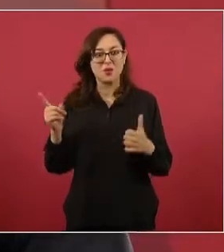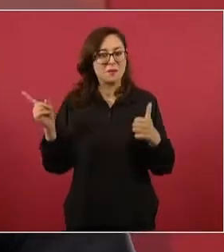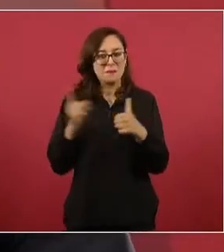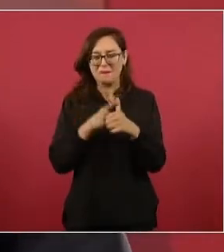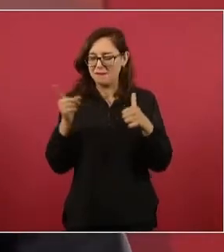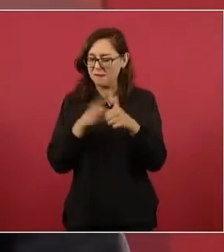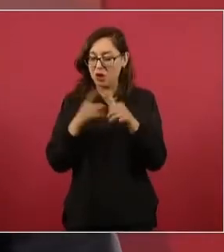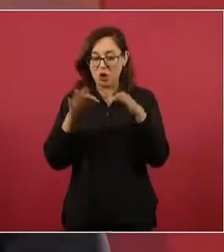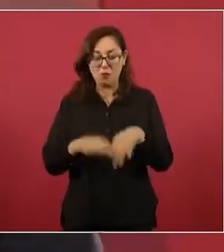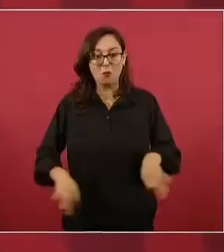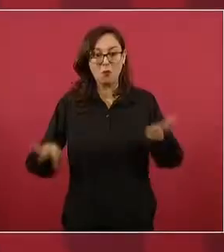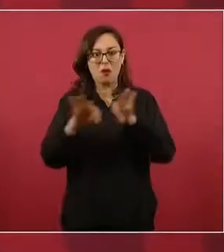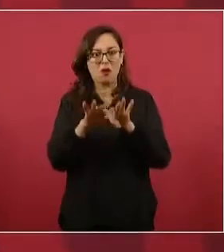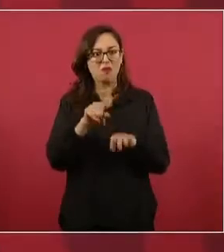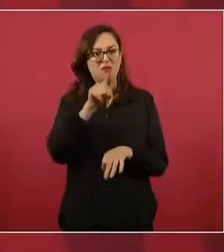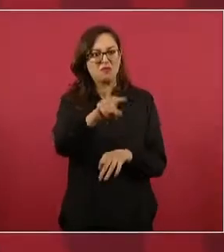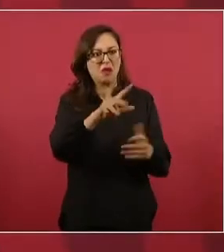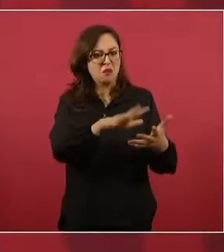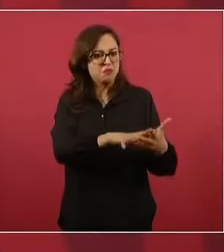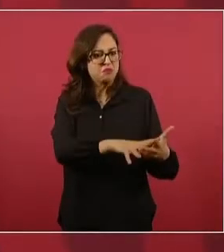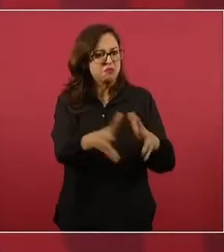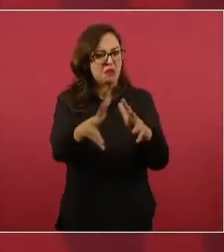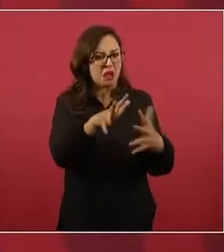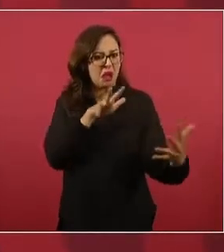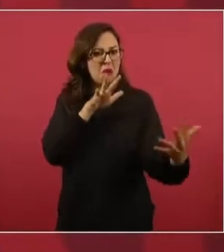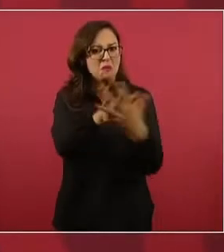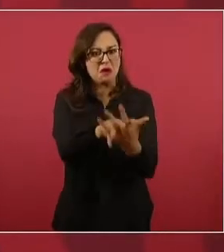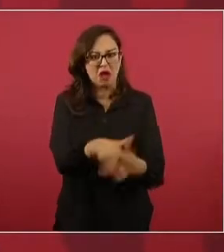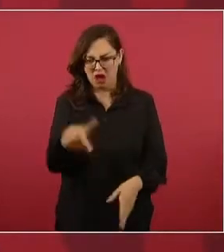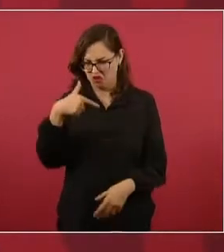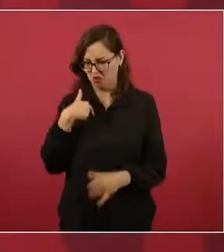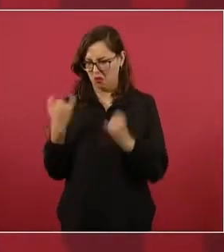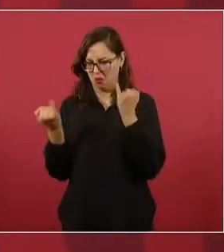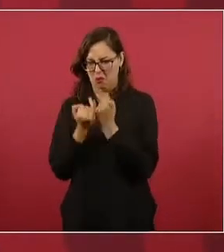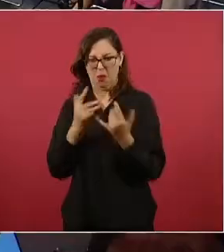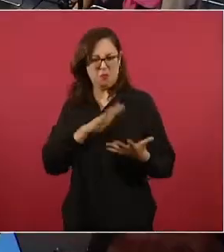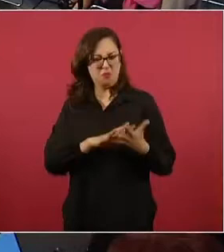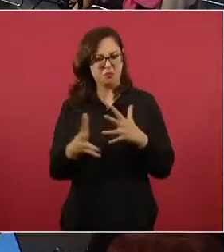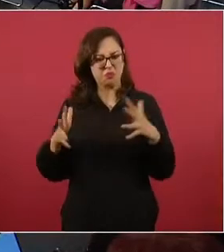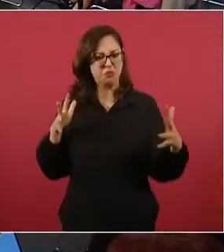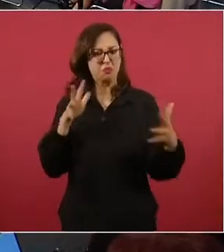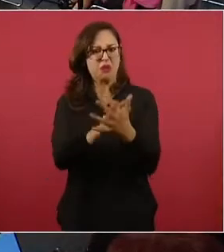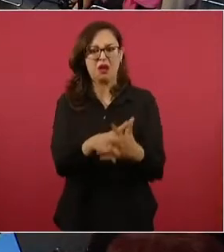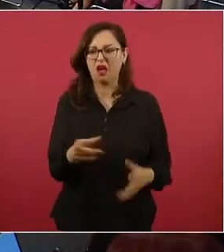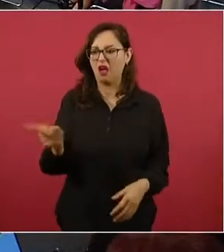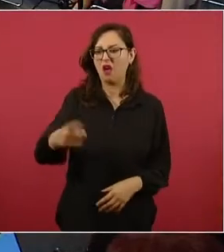violencia, porque los fachos eso es lo que proponen.